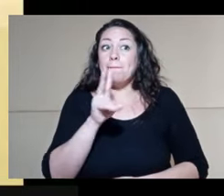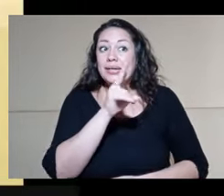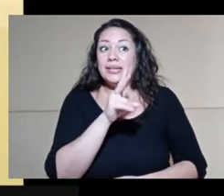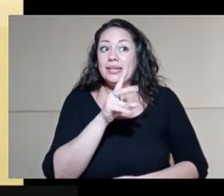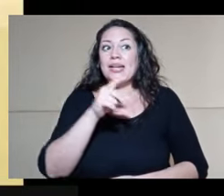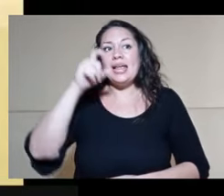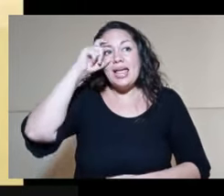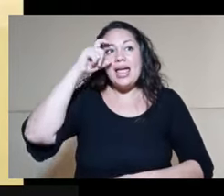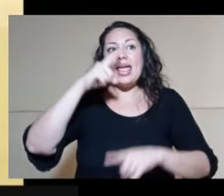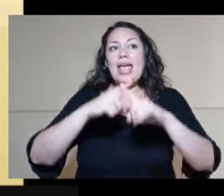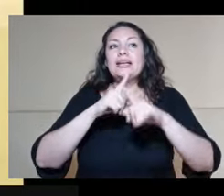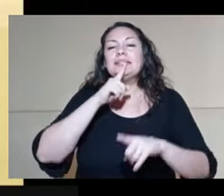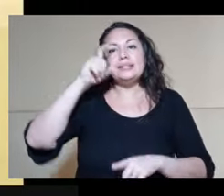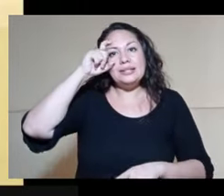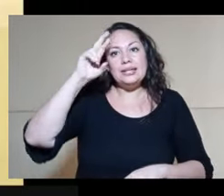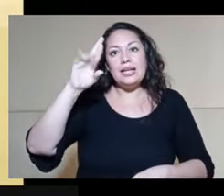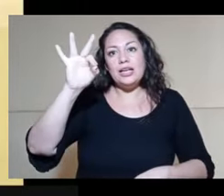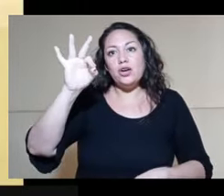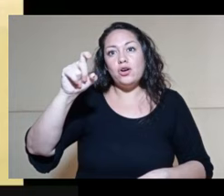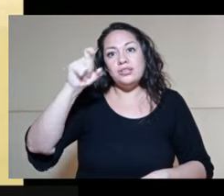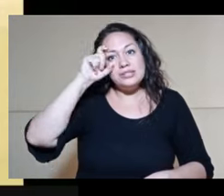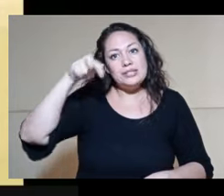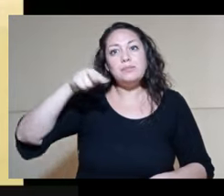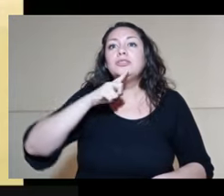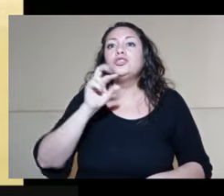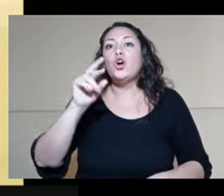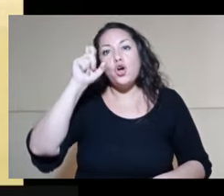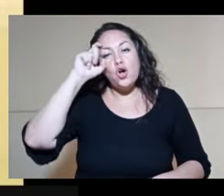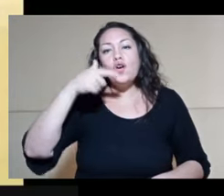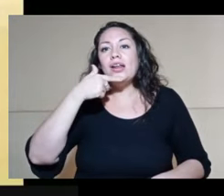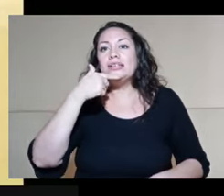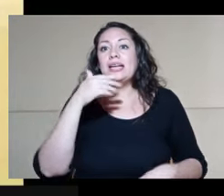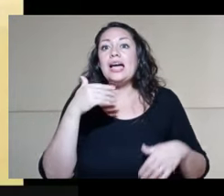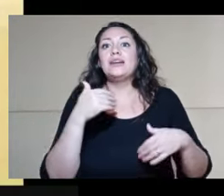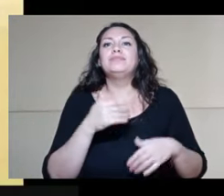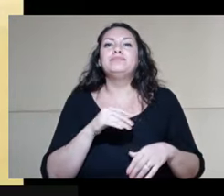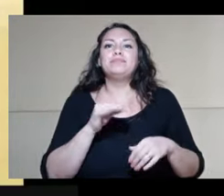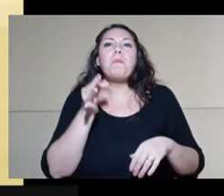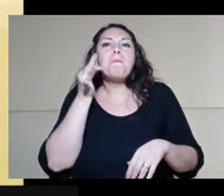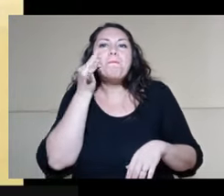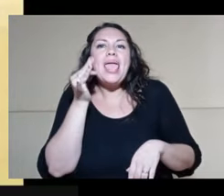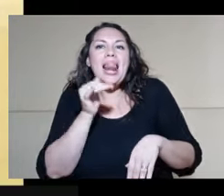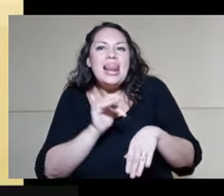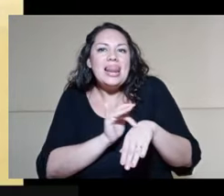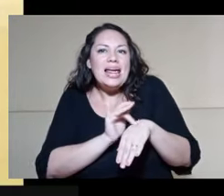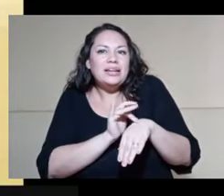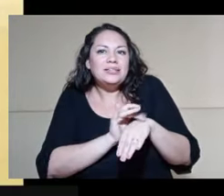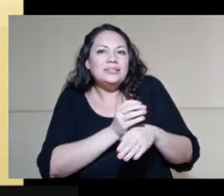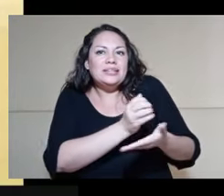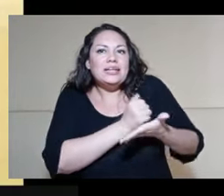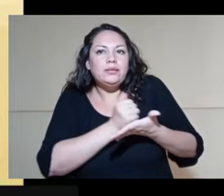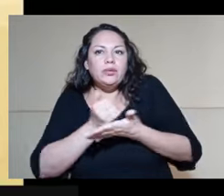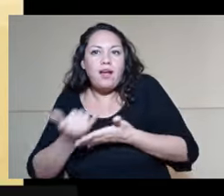Bien. Entonces, fíjense, tenemos exteroceptores y propioceptores. Se los dice la palabra, exteroceptores. Son los receptores cutáneos quiere